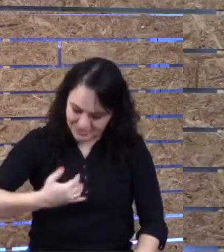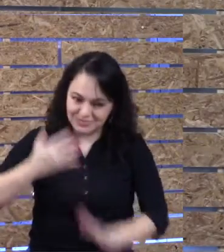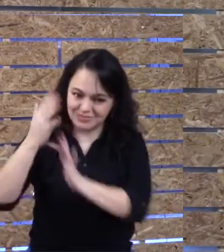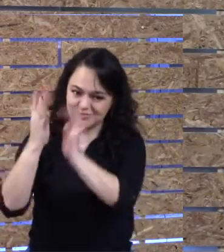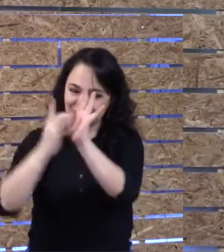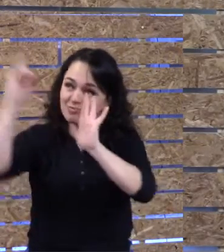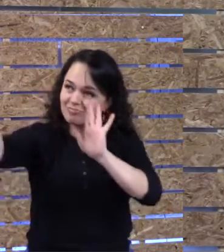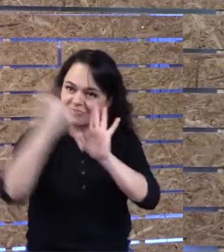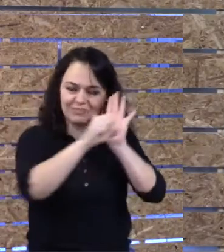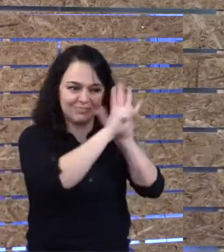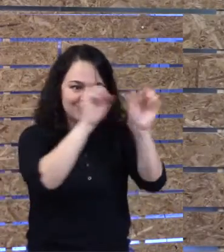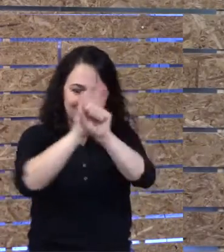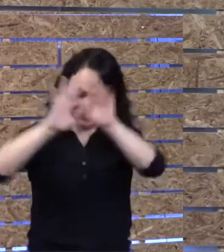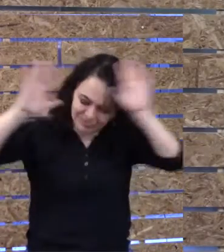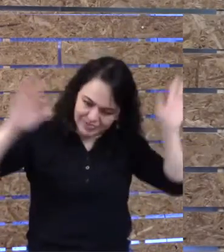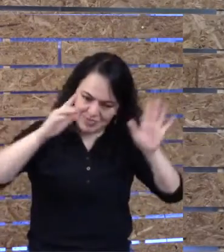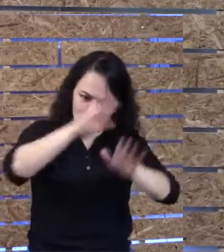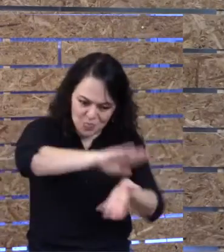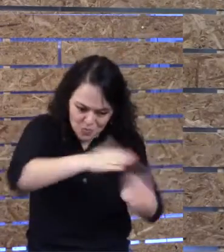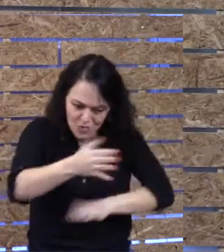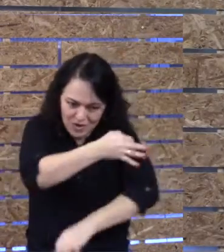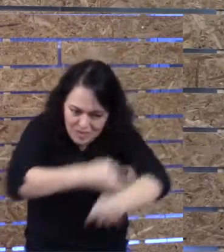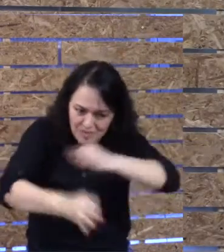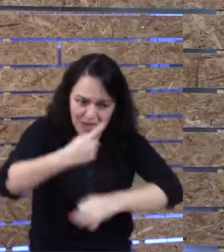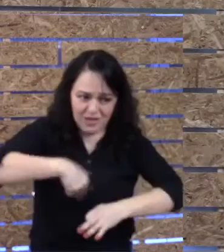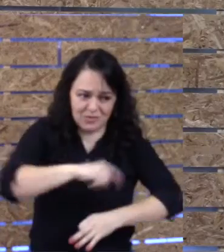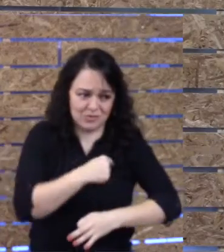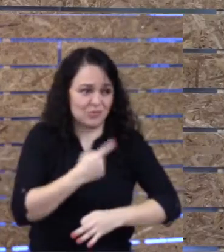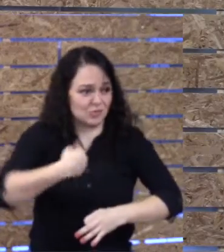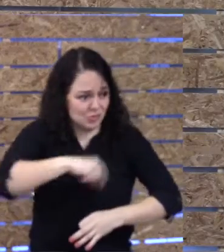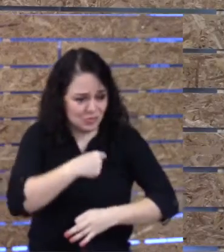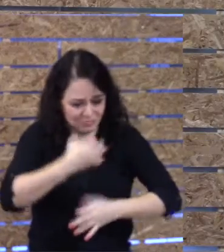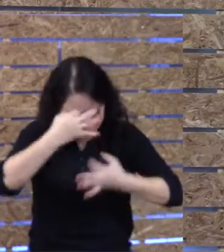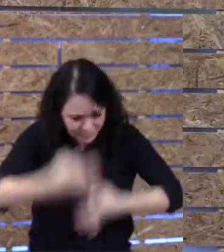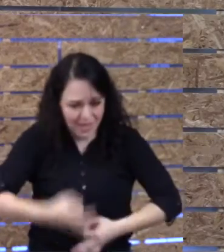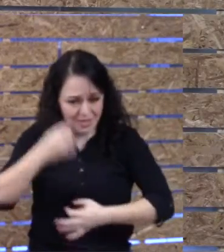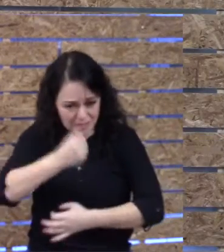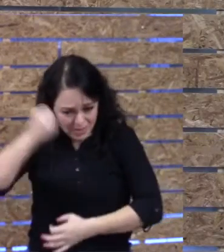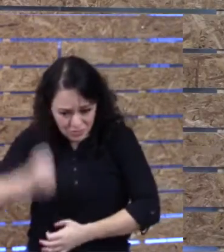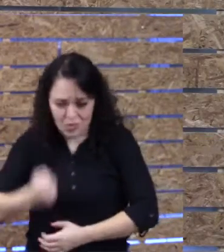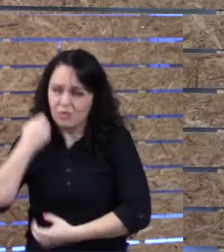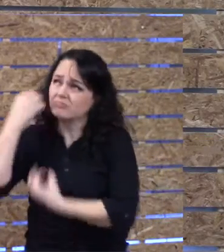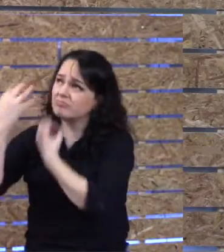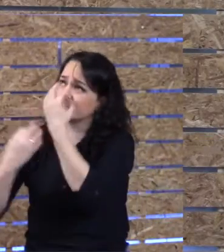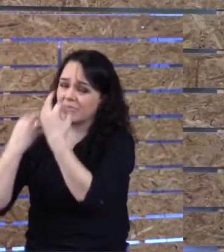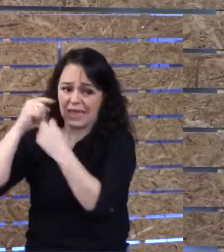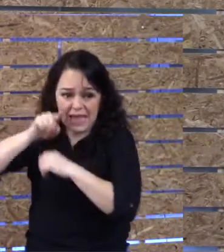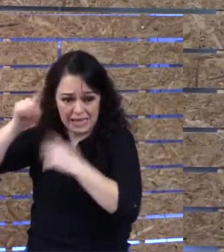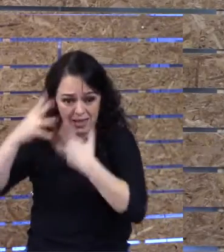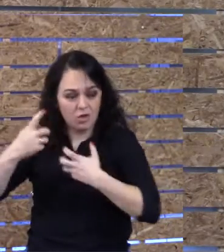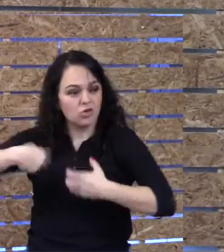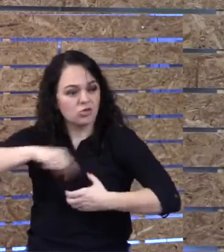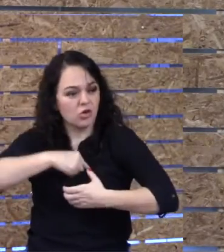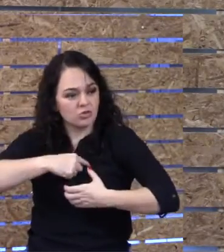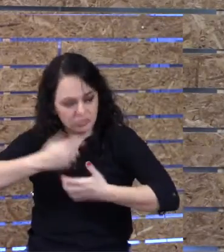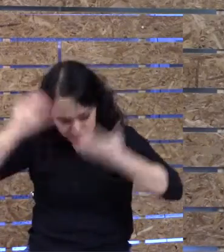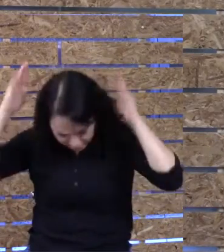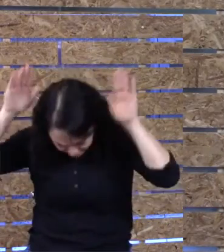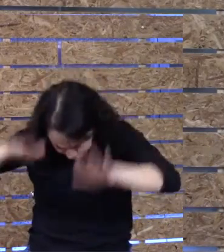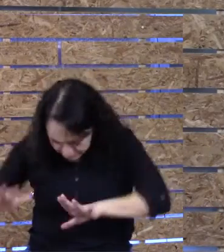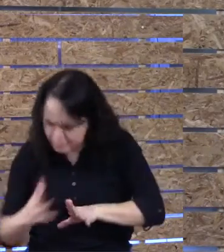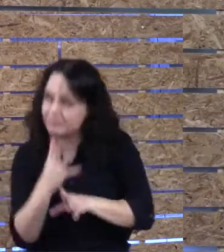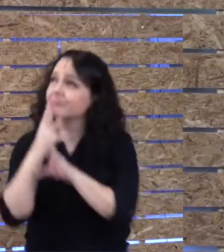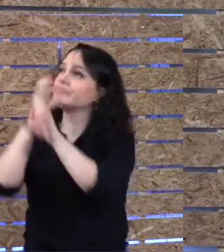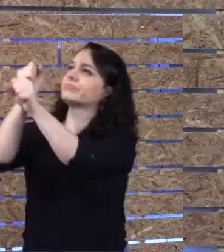fe, depositando tu fe en Él, no puedes llamarle el buen pastor. Por favor, no mandes